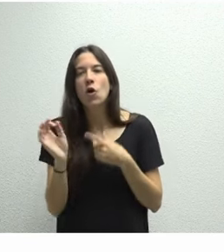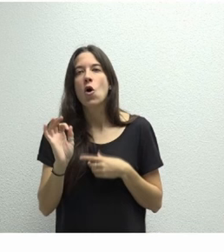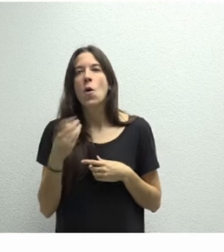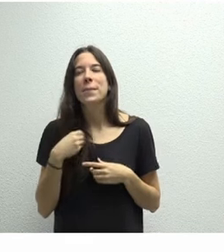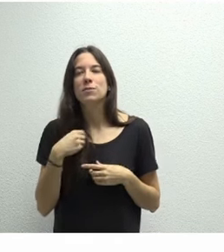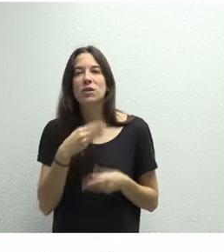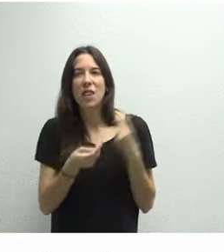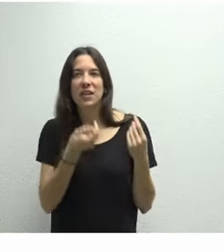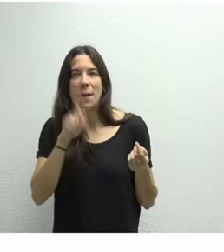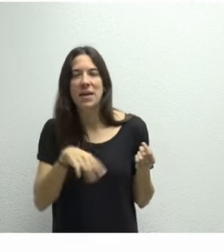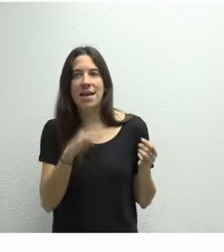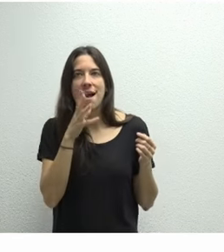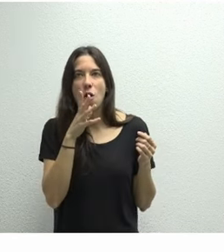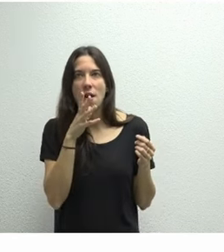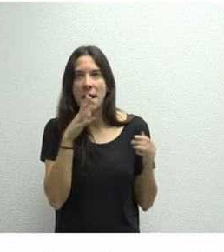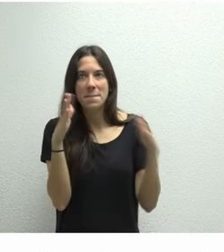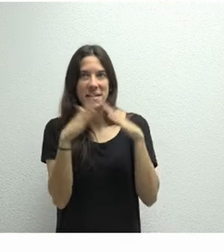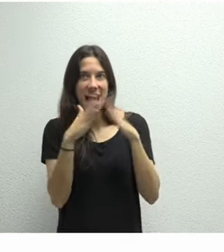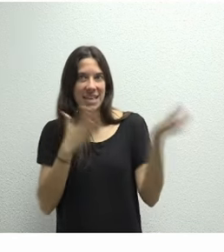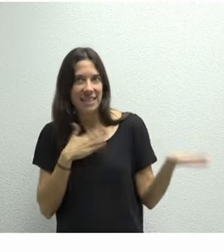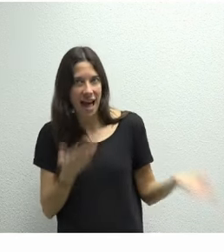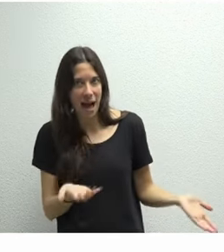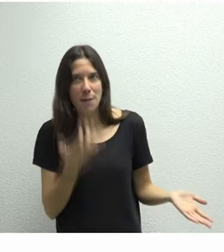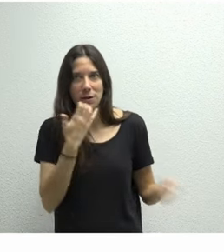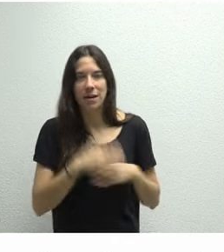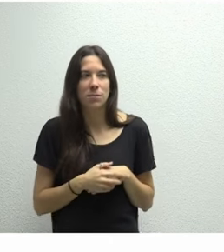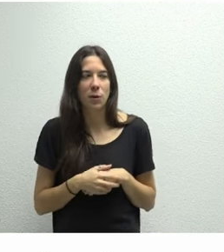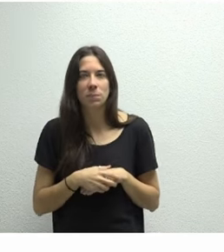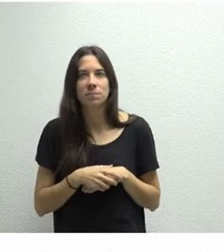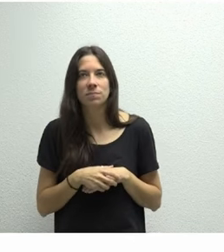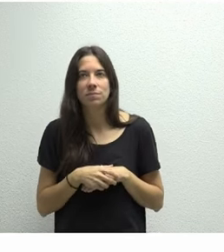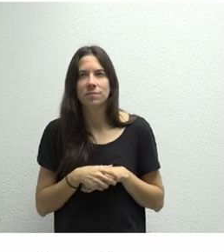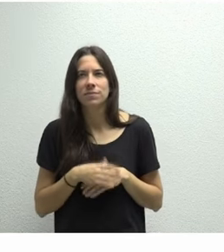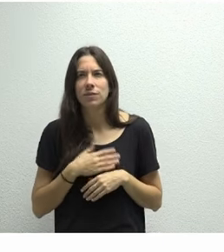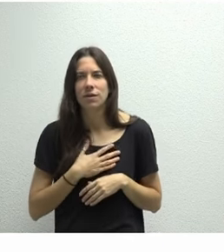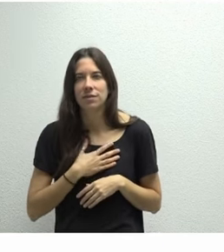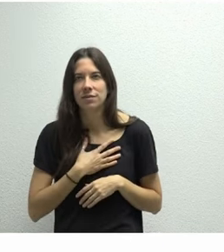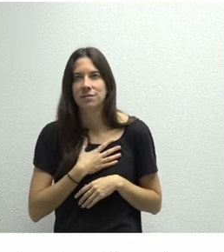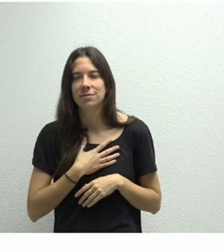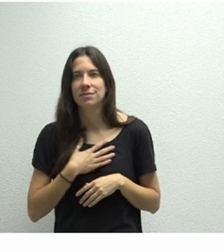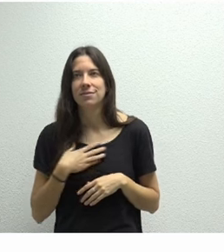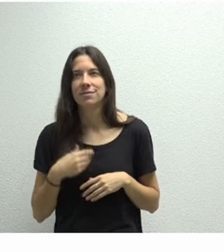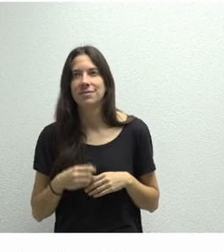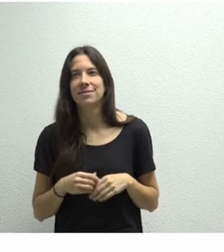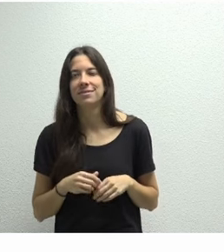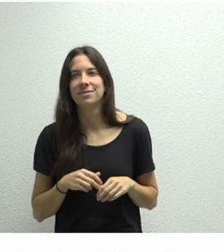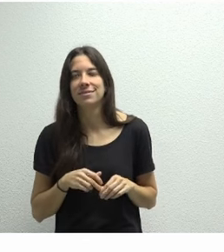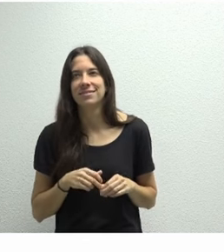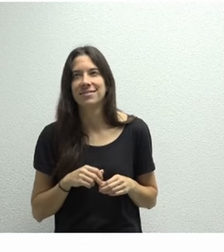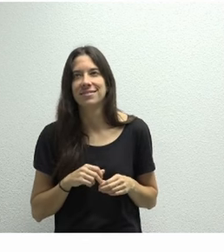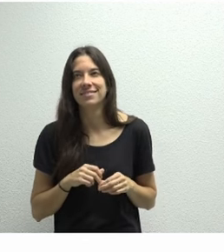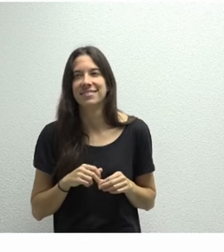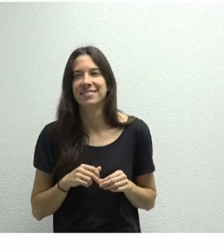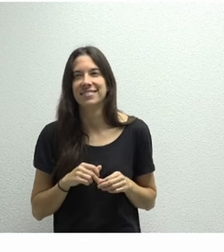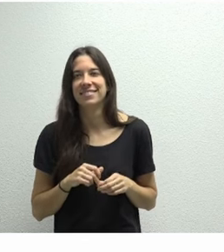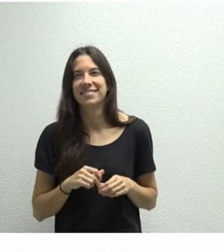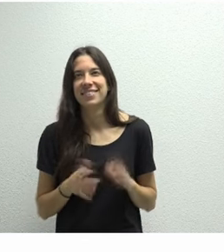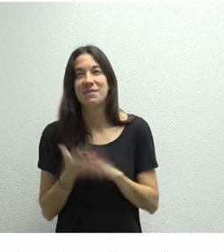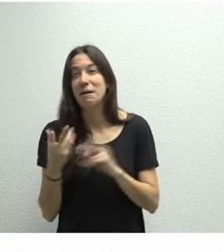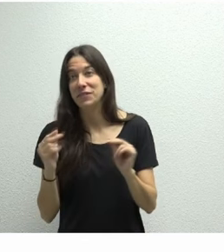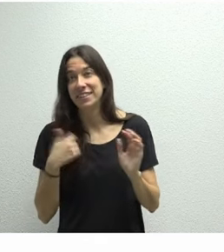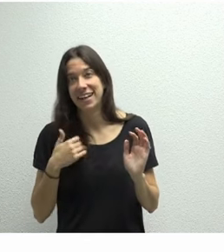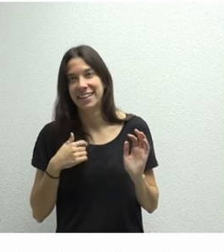también en en mi casa etcétera etcétera ese tipo de de figuras no conocí acabo